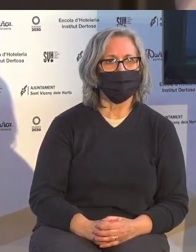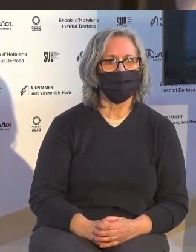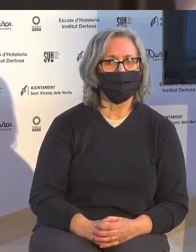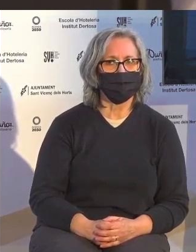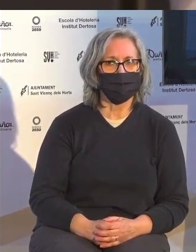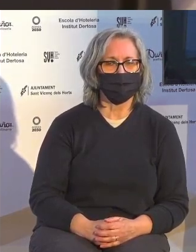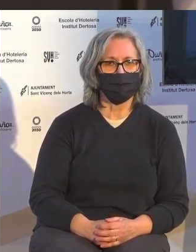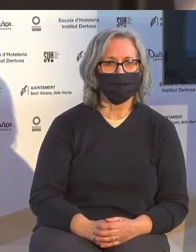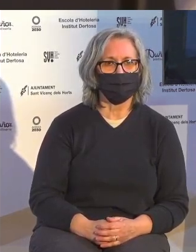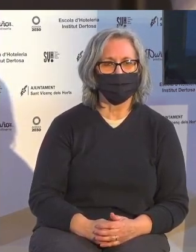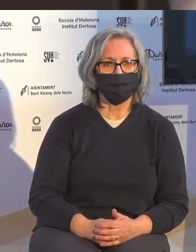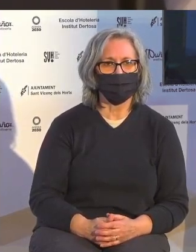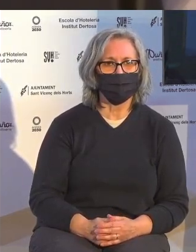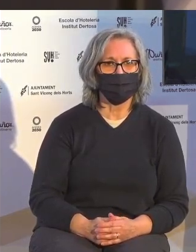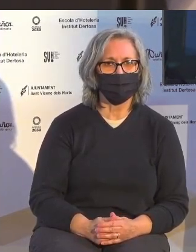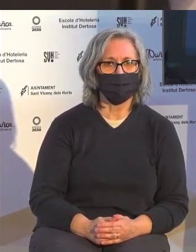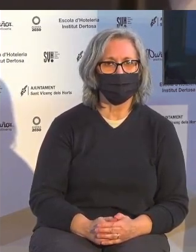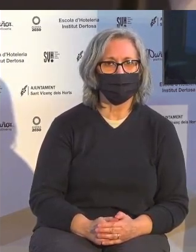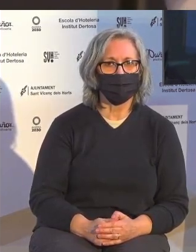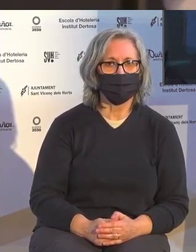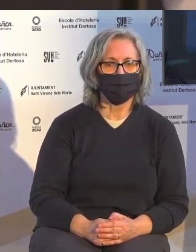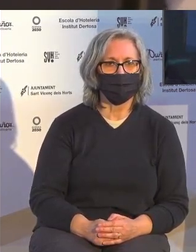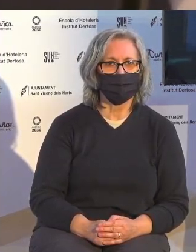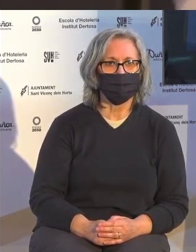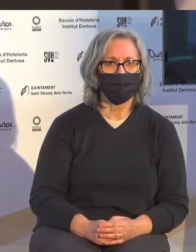importante que empieza en los medios